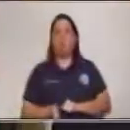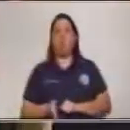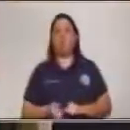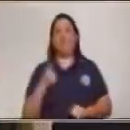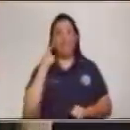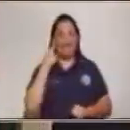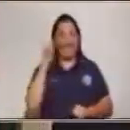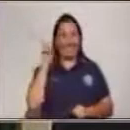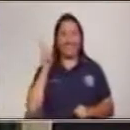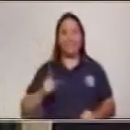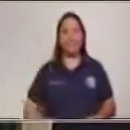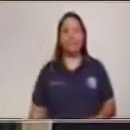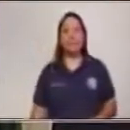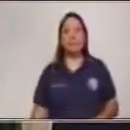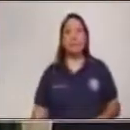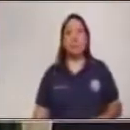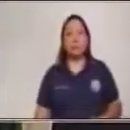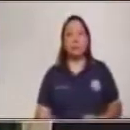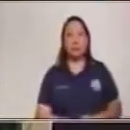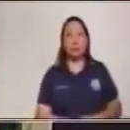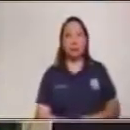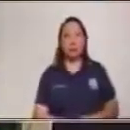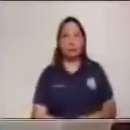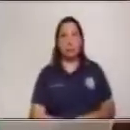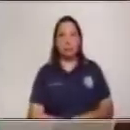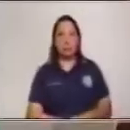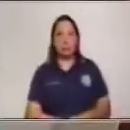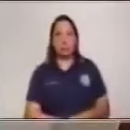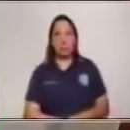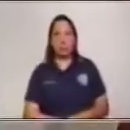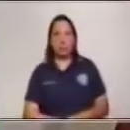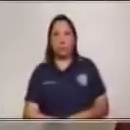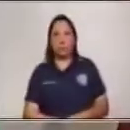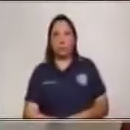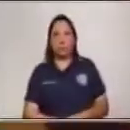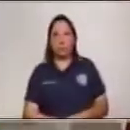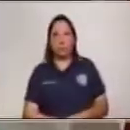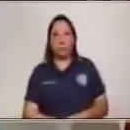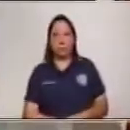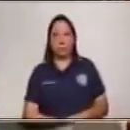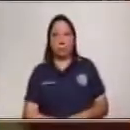Y vamos a dibujar una línea